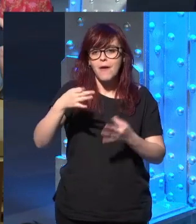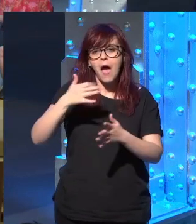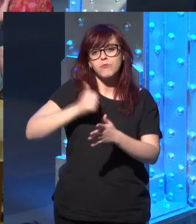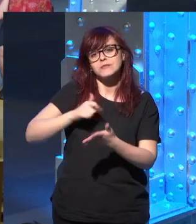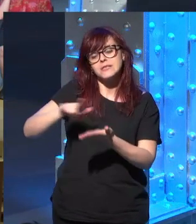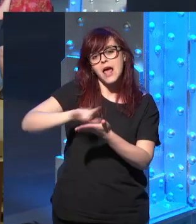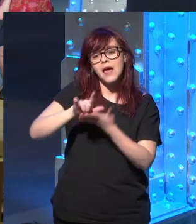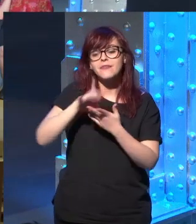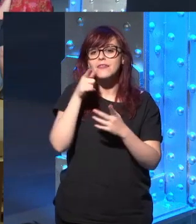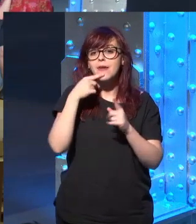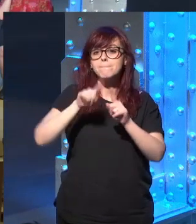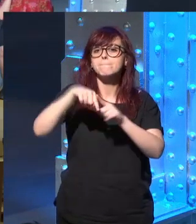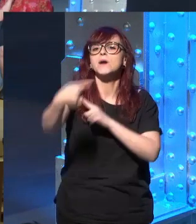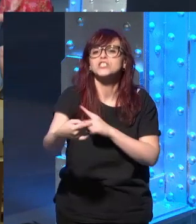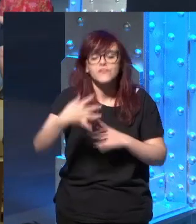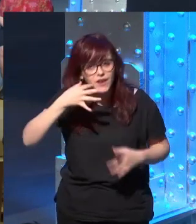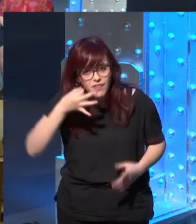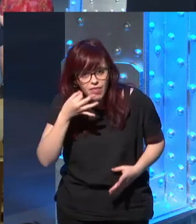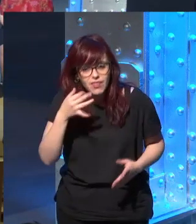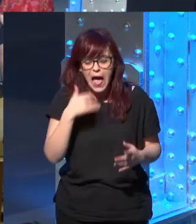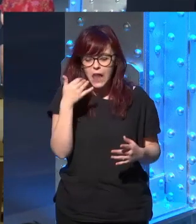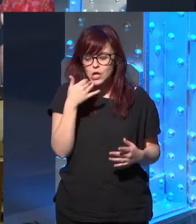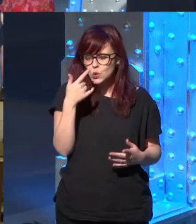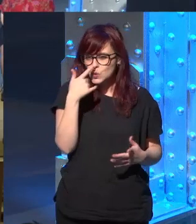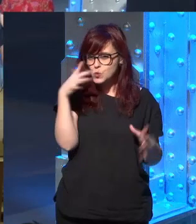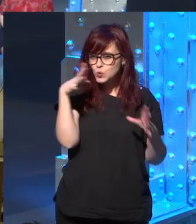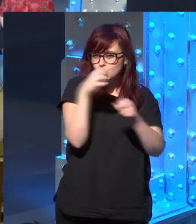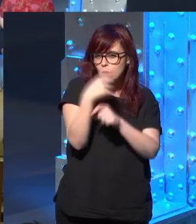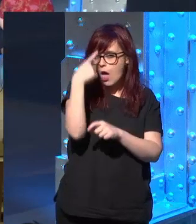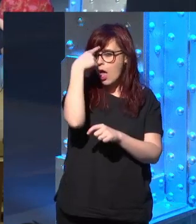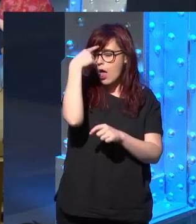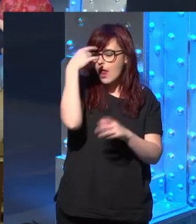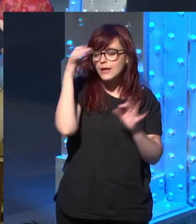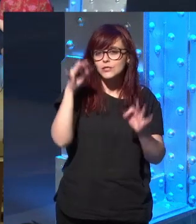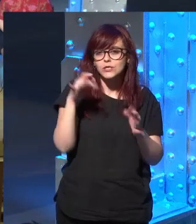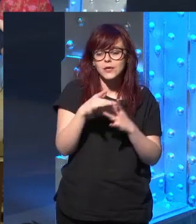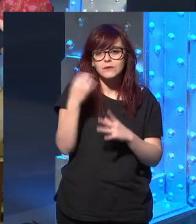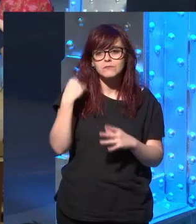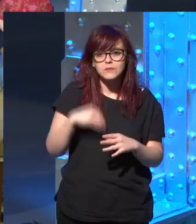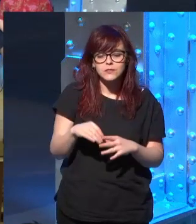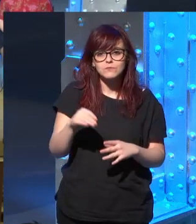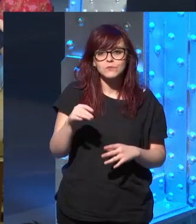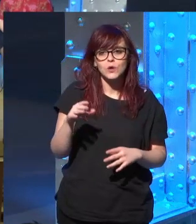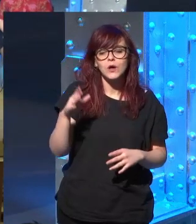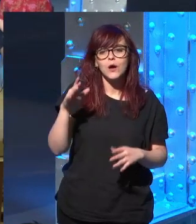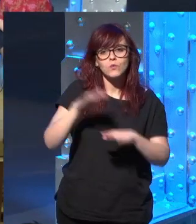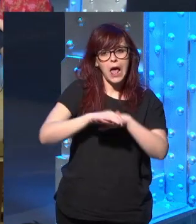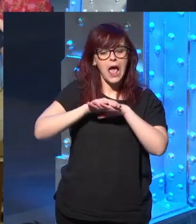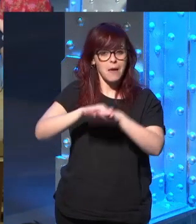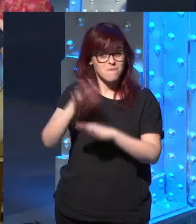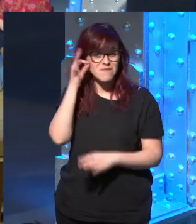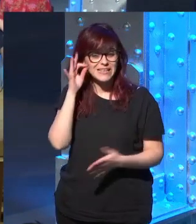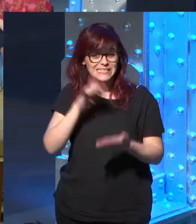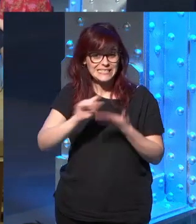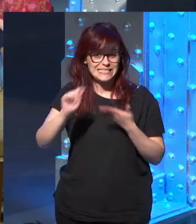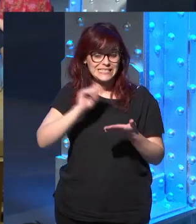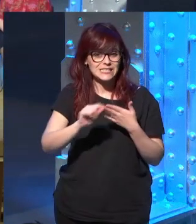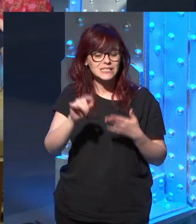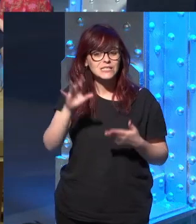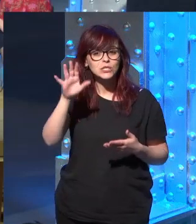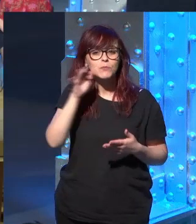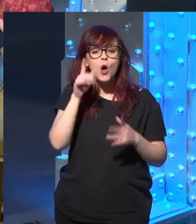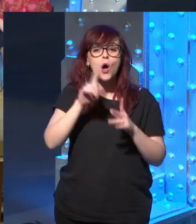has dicho, pues verdad, has activado algo maquiavélico en mi mente y me he acordado de Chani Rodríguez, una buena amiga y buena escritora también, que el otro día comentaba